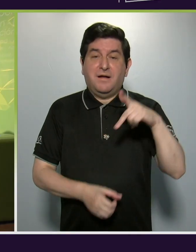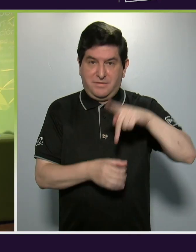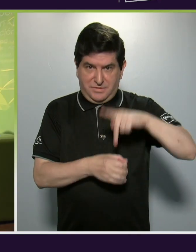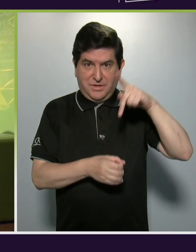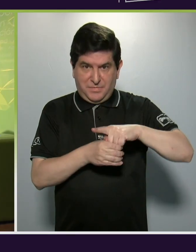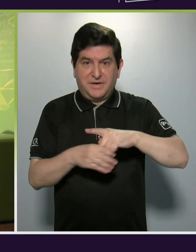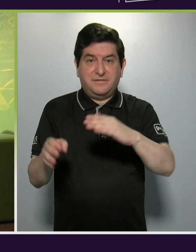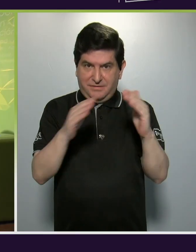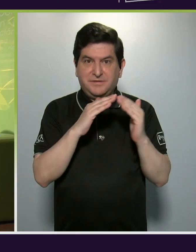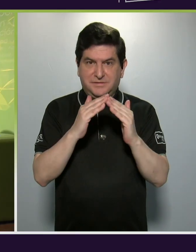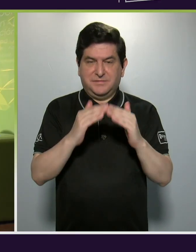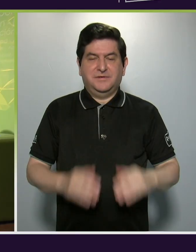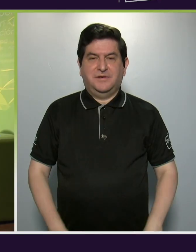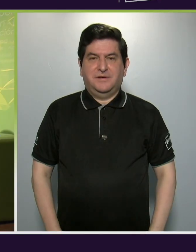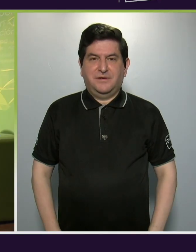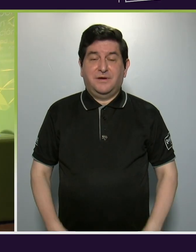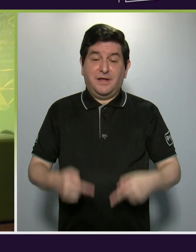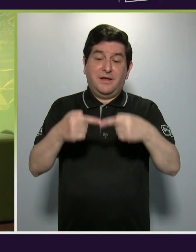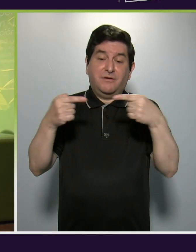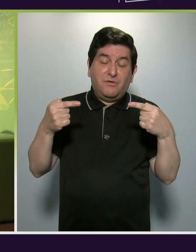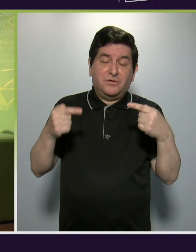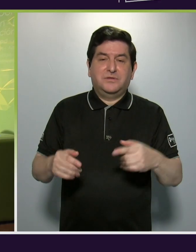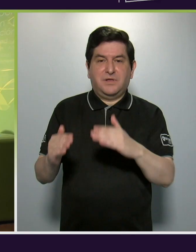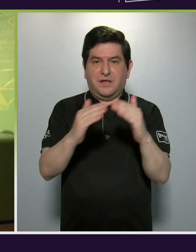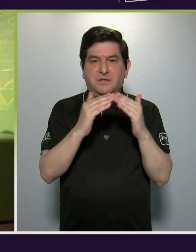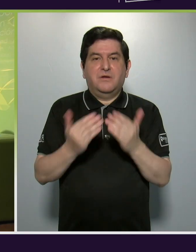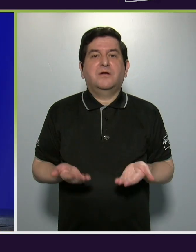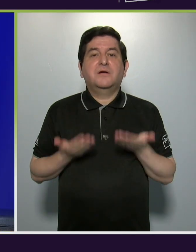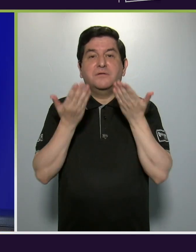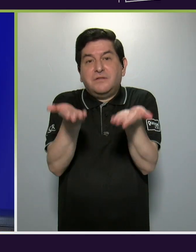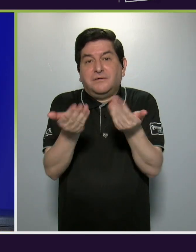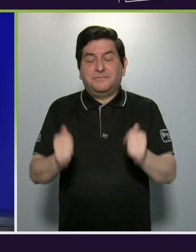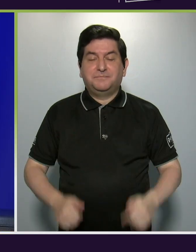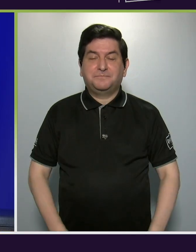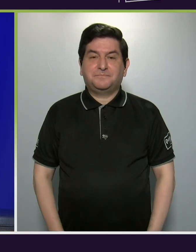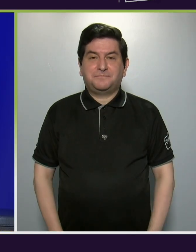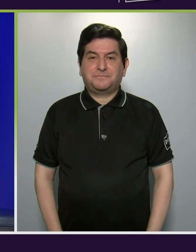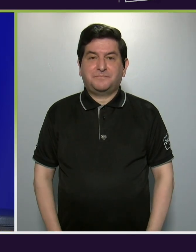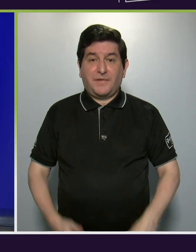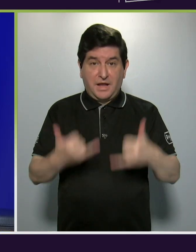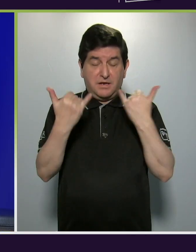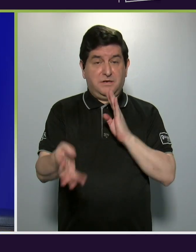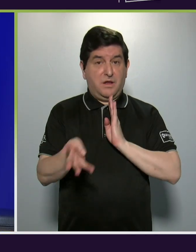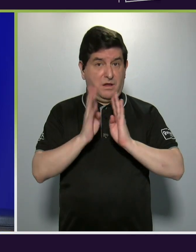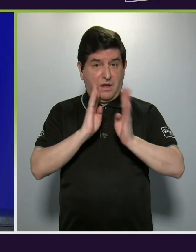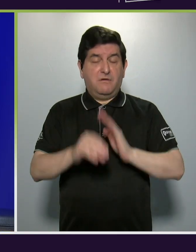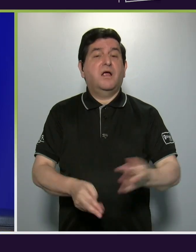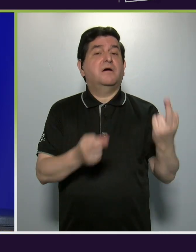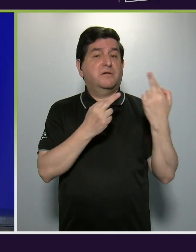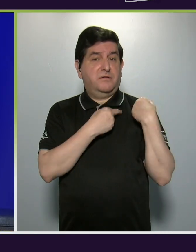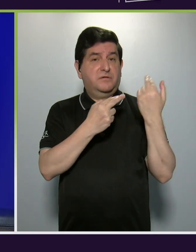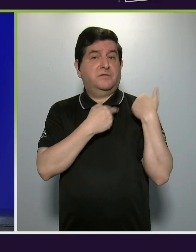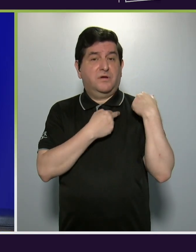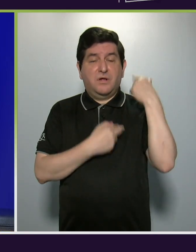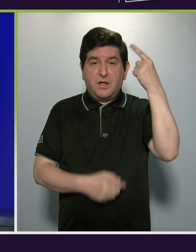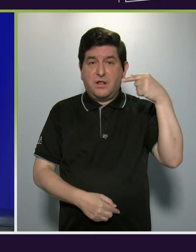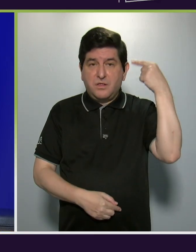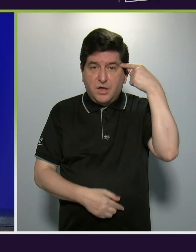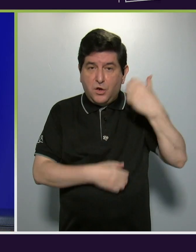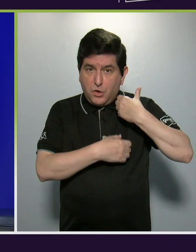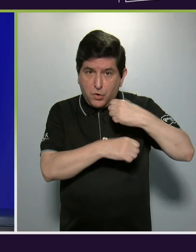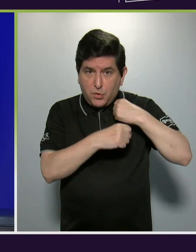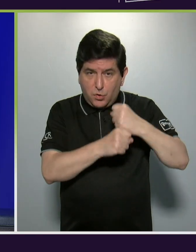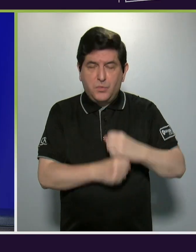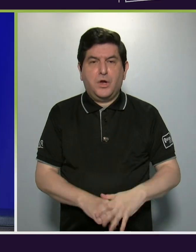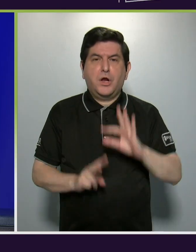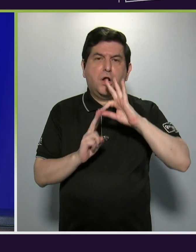en comunidad versus también lo que la comunidad me ofrezca. Entonces aquí ya estamos hablando de la responsabilidad de los gobiernos locales, de cuáles son